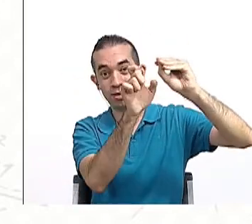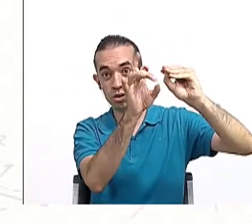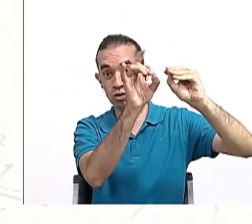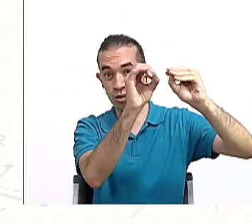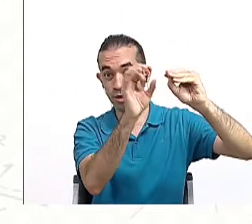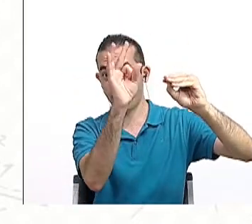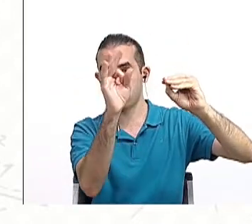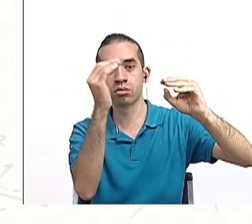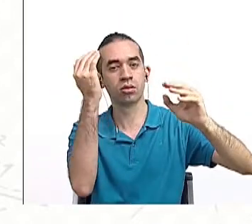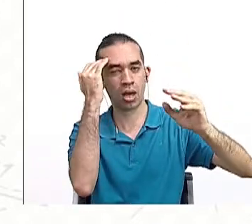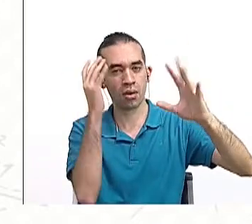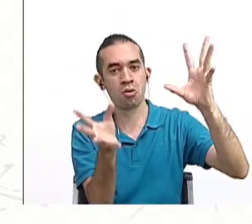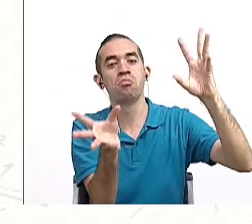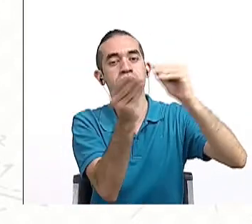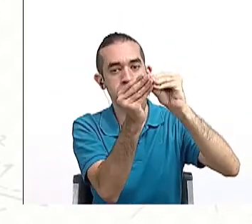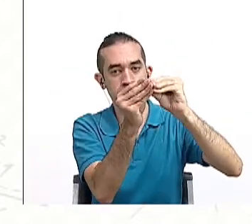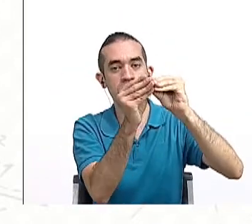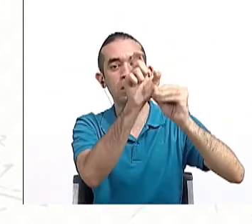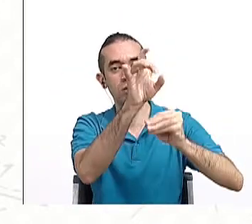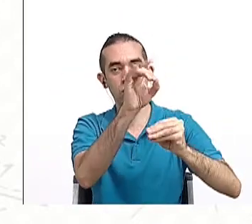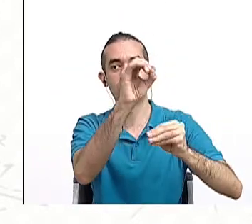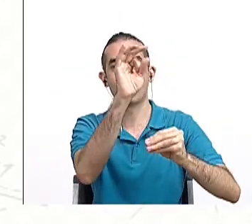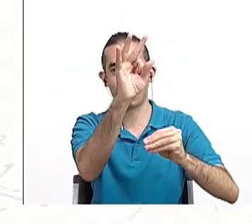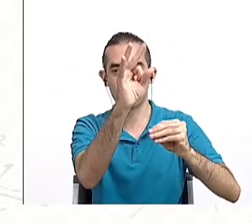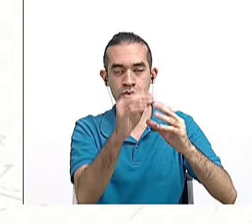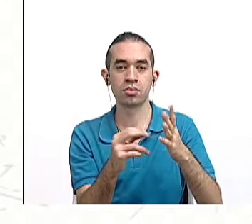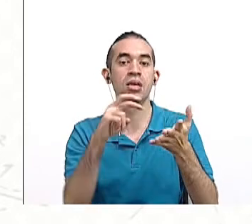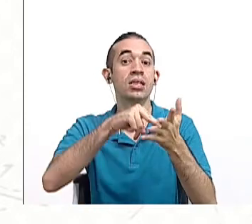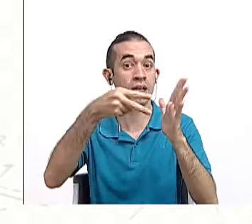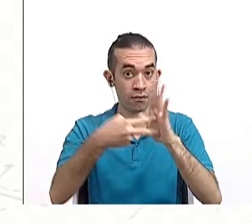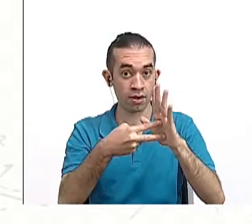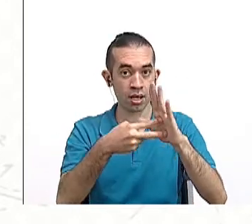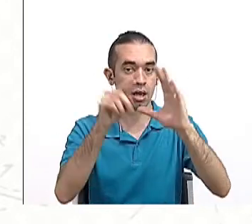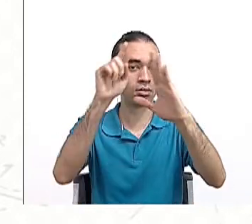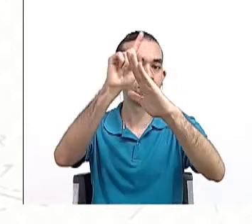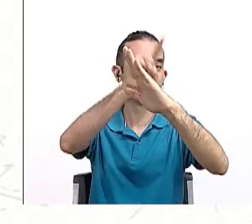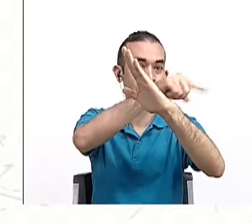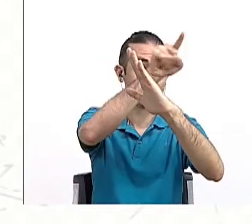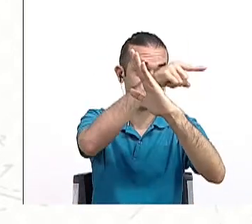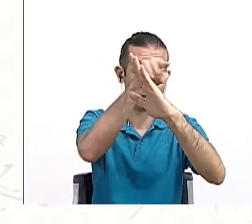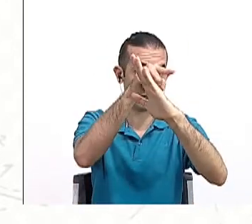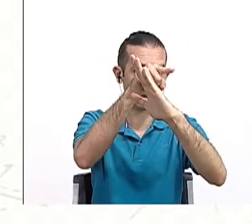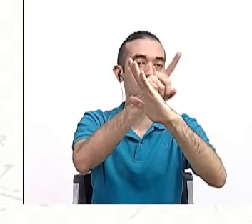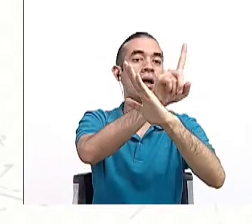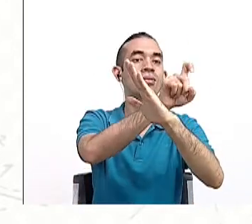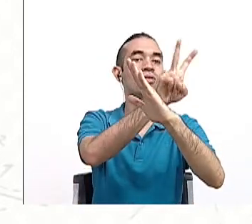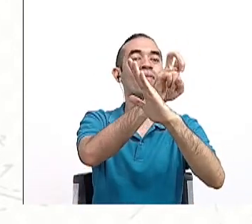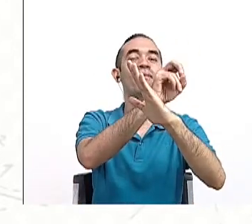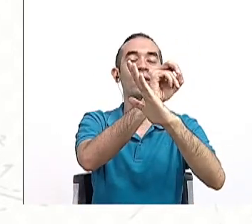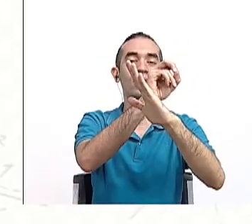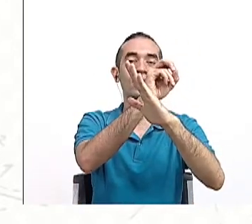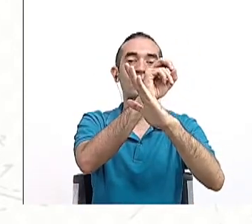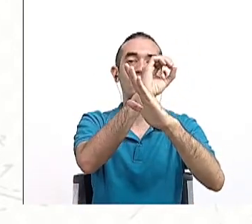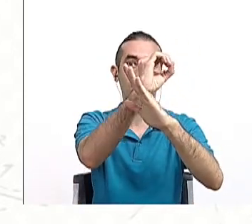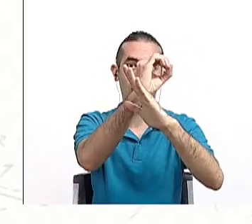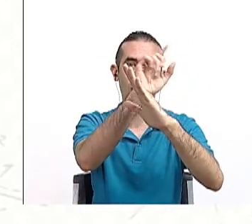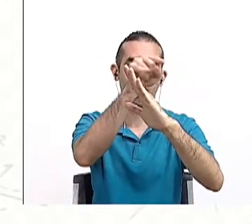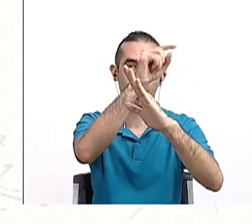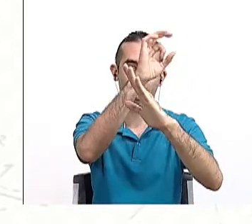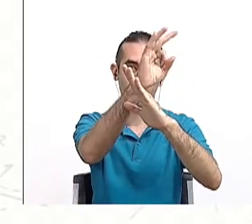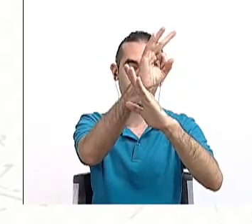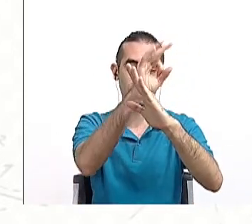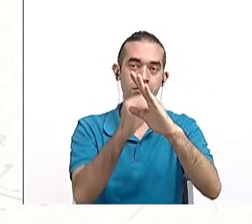suplementarios entonces esto quiere decir que también cita su valor es 120 vamos bien